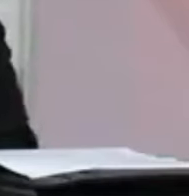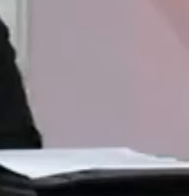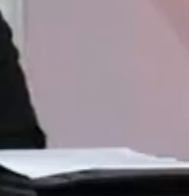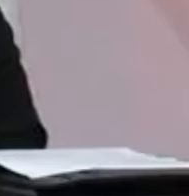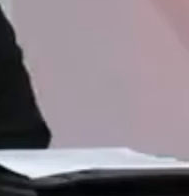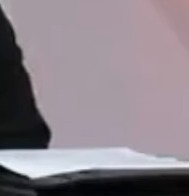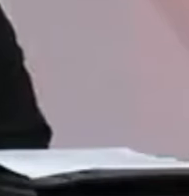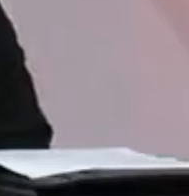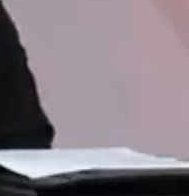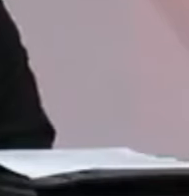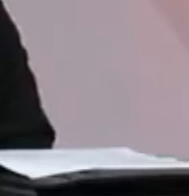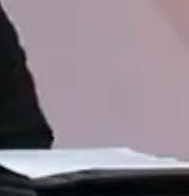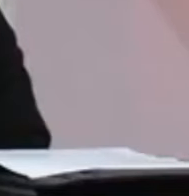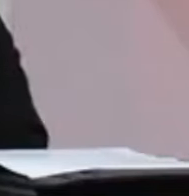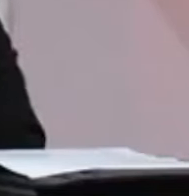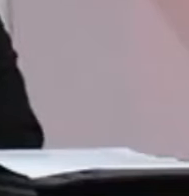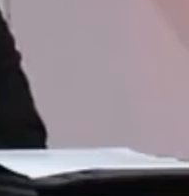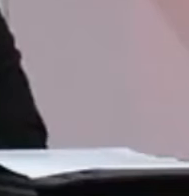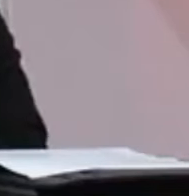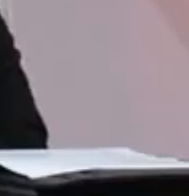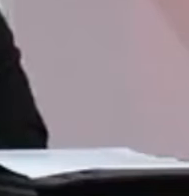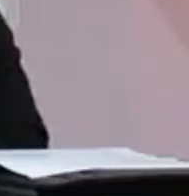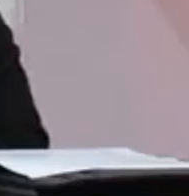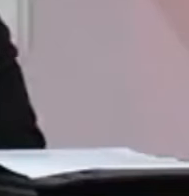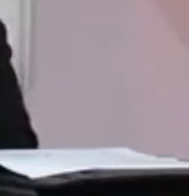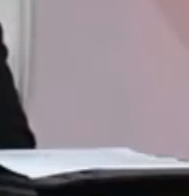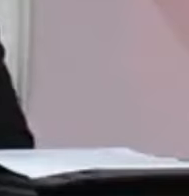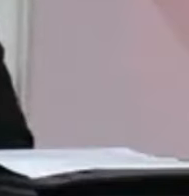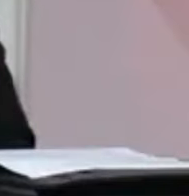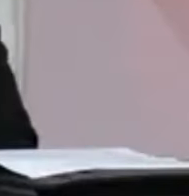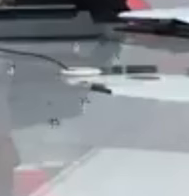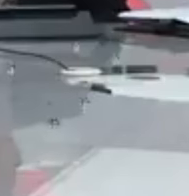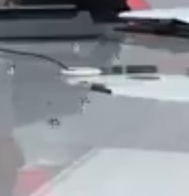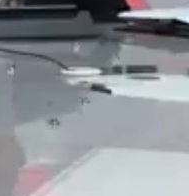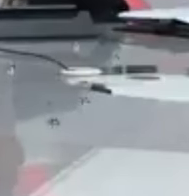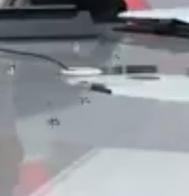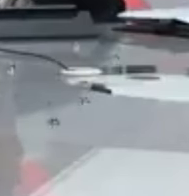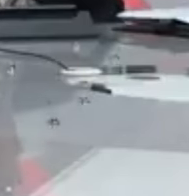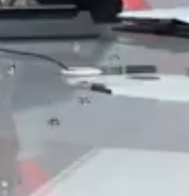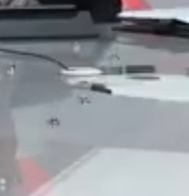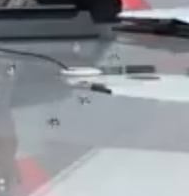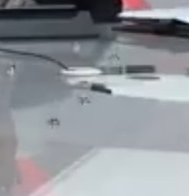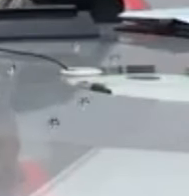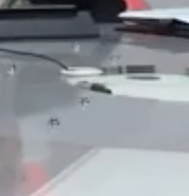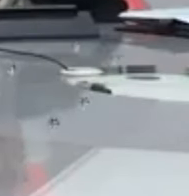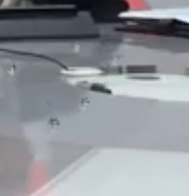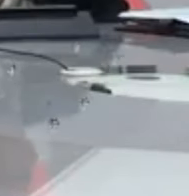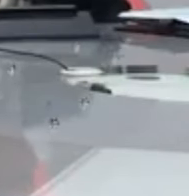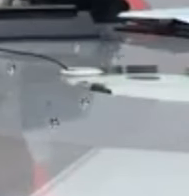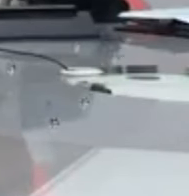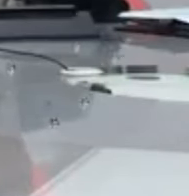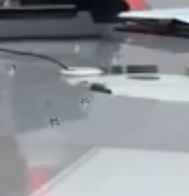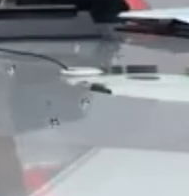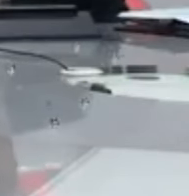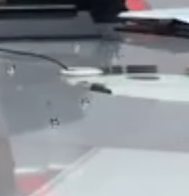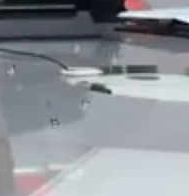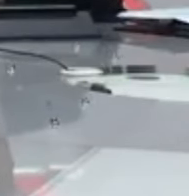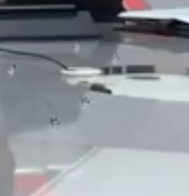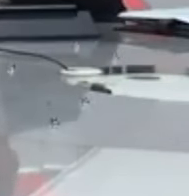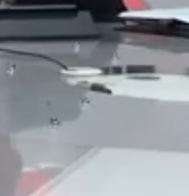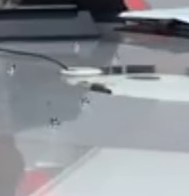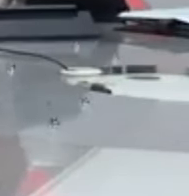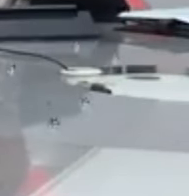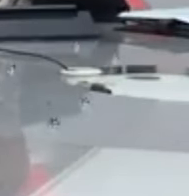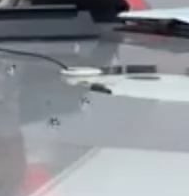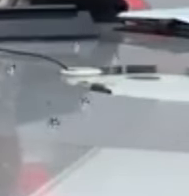el gobierno de la capital permanentemente chequeando, así lo hacen todos los territorios. El agua, como usted decía, es un elemento vital para un elemento casi de seguridad para cada